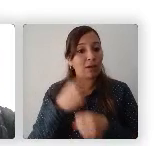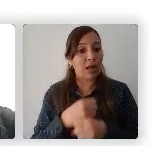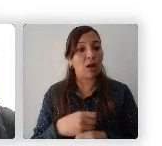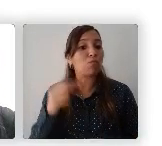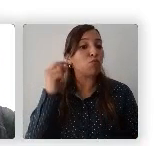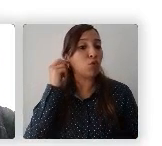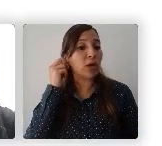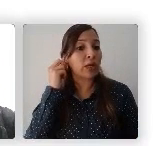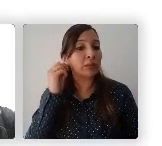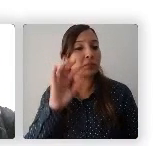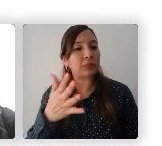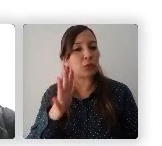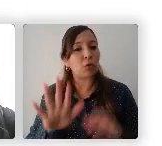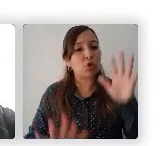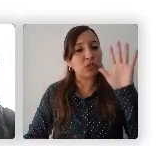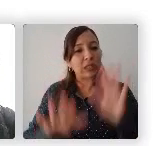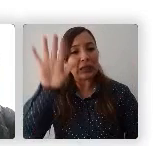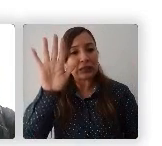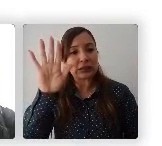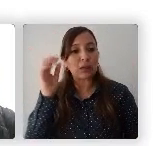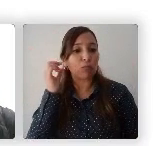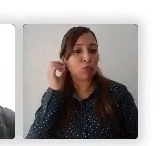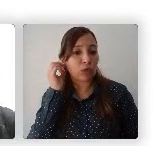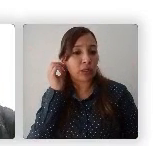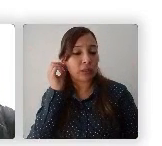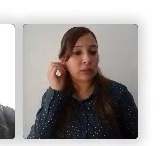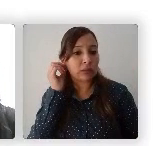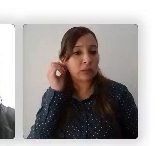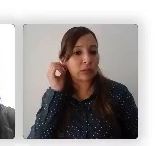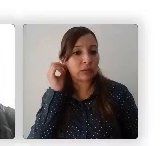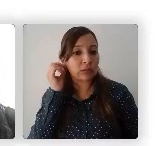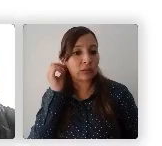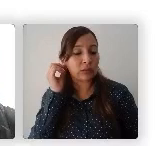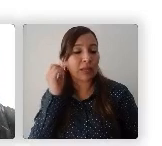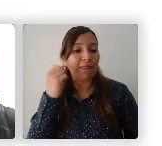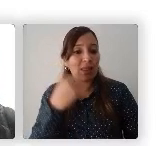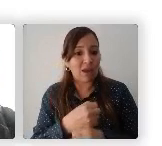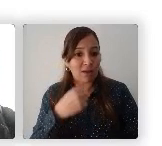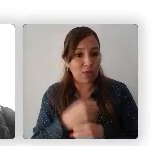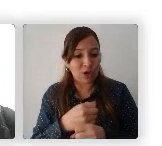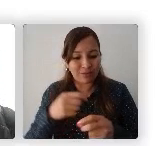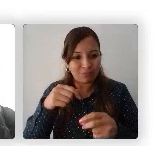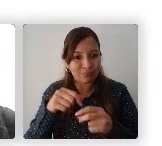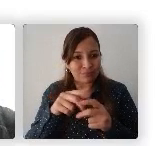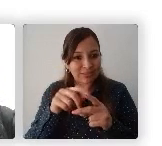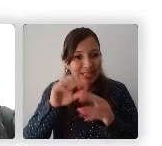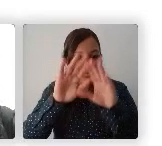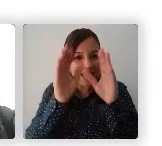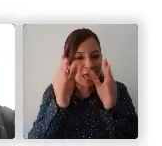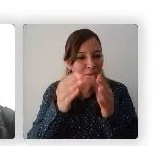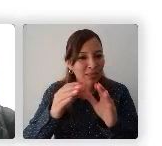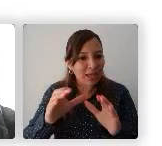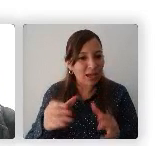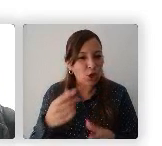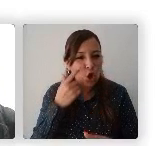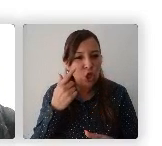15 emprendedoras de esta comunidad. Emprendedoras que tienen una particularidad, ¿no? Que son alfareras, son ceramistas, conocen